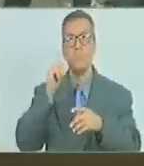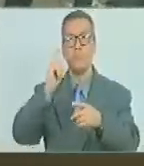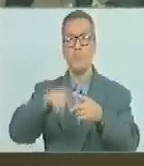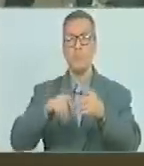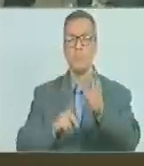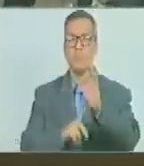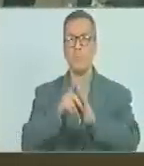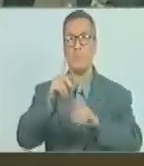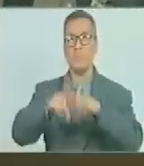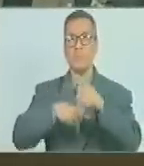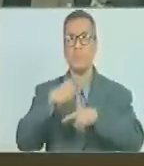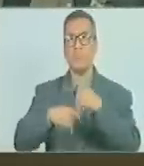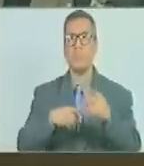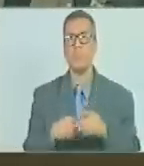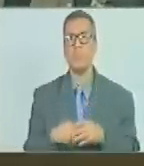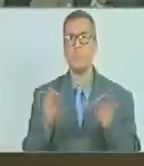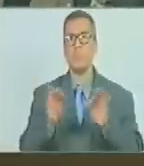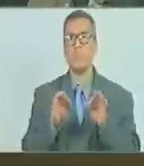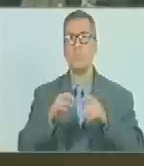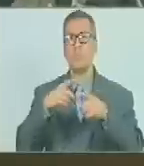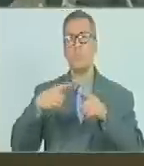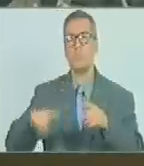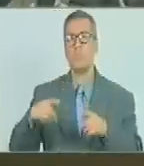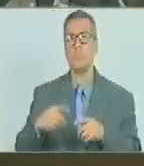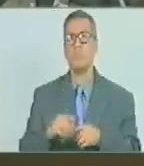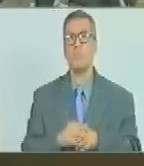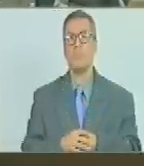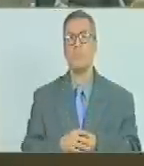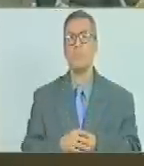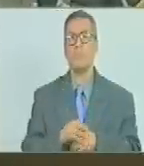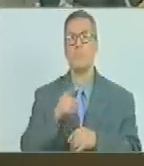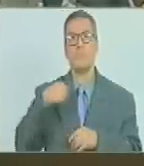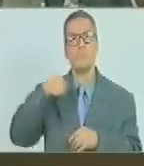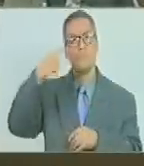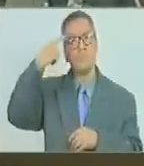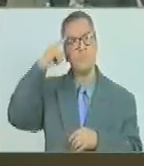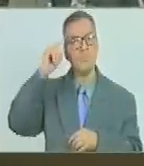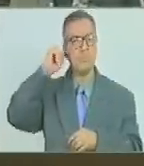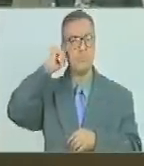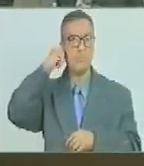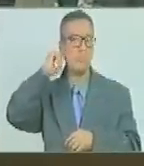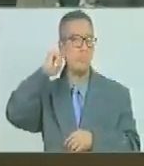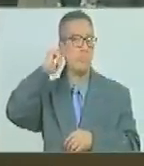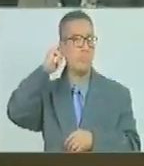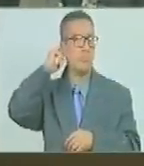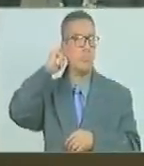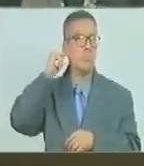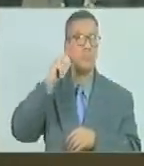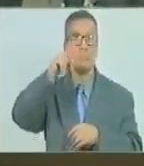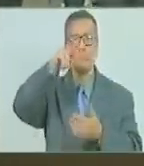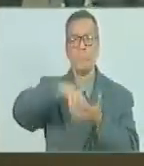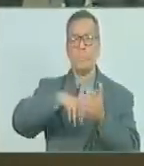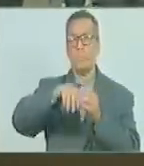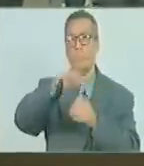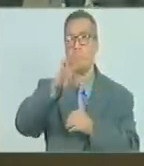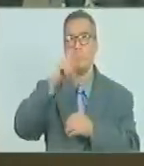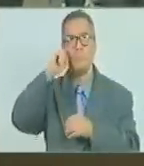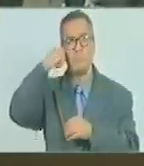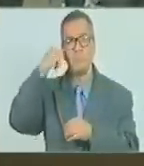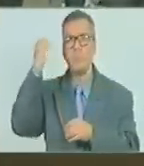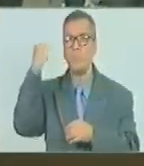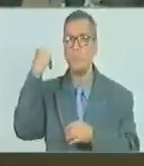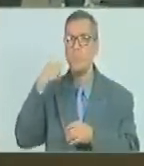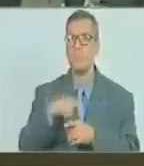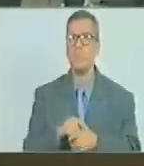progreso, desarrollo, prosperidad, democracia. ¿Pues que acaso no nos acordamos del año 2004, cuando